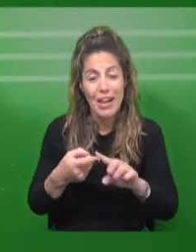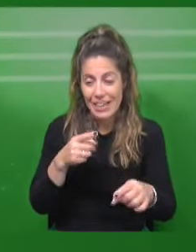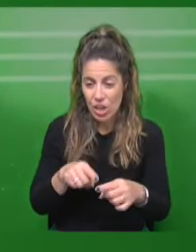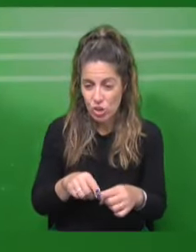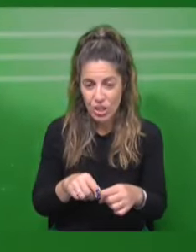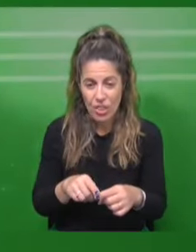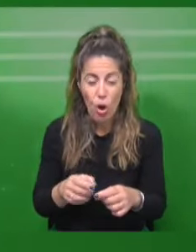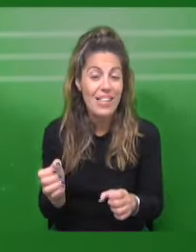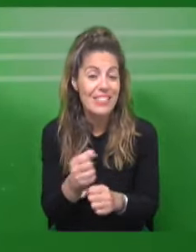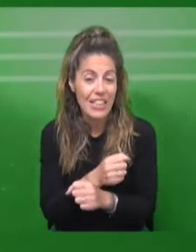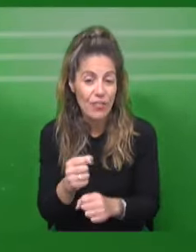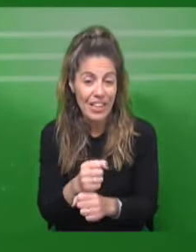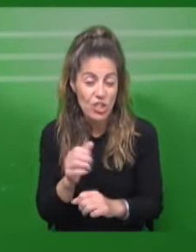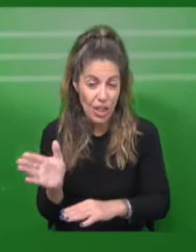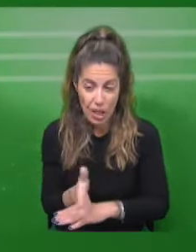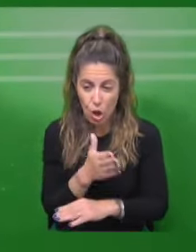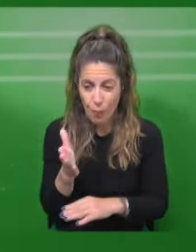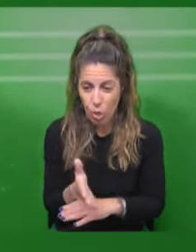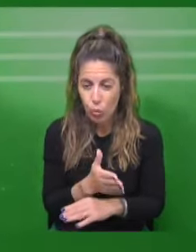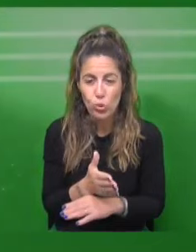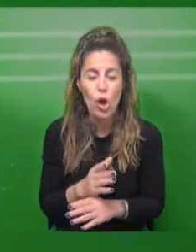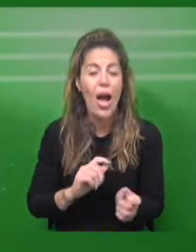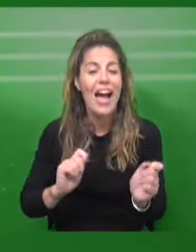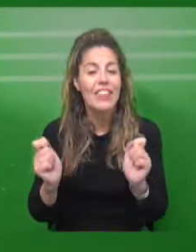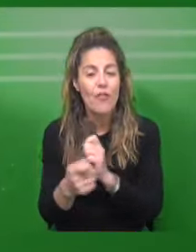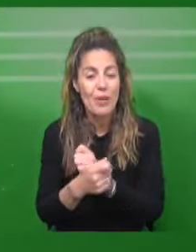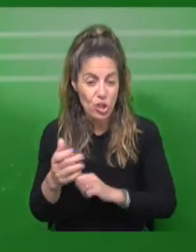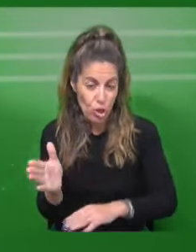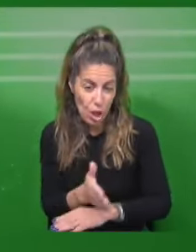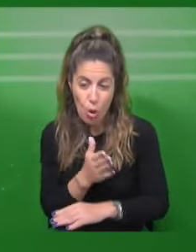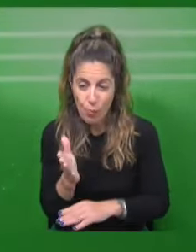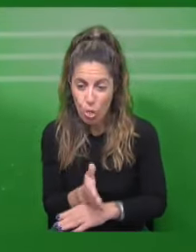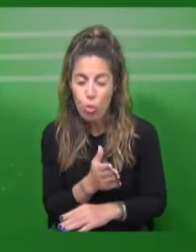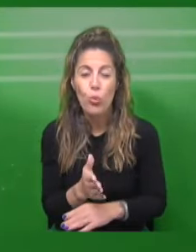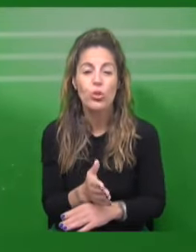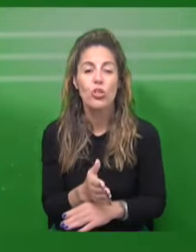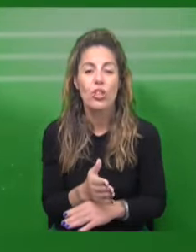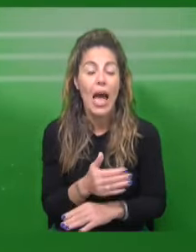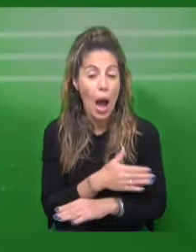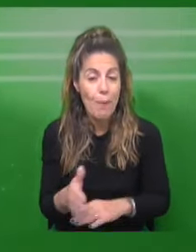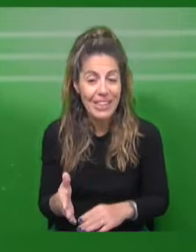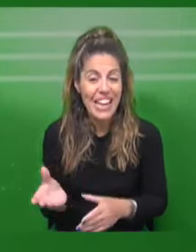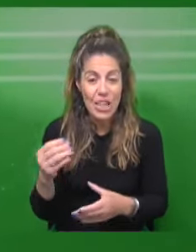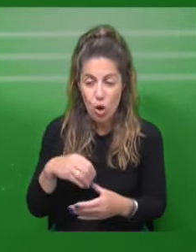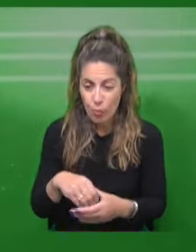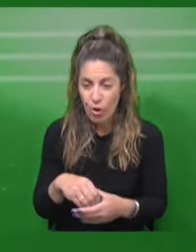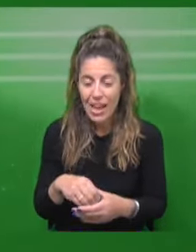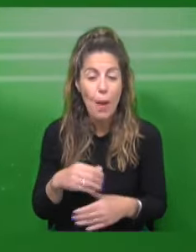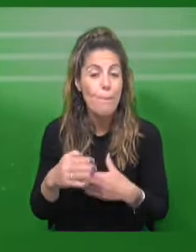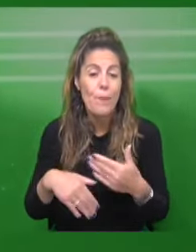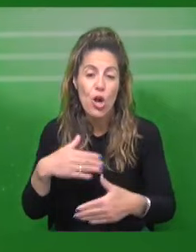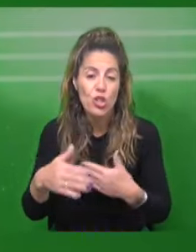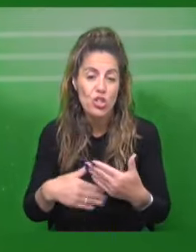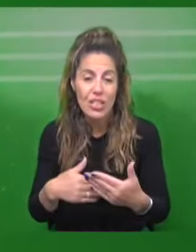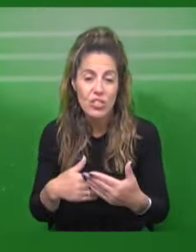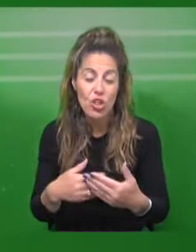a certificaciones de los productos este a transformación de los productos a partir de incorporar procesos bien